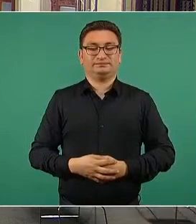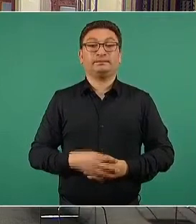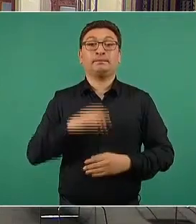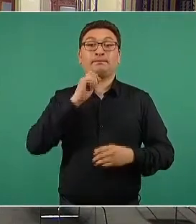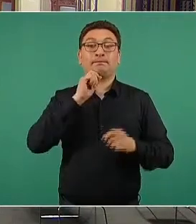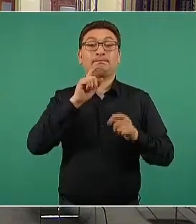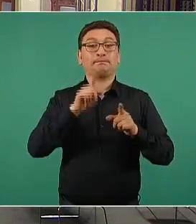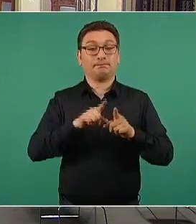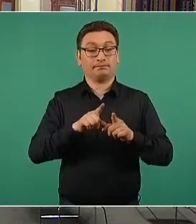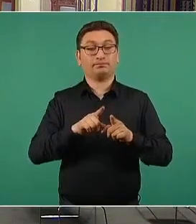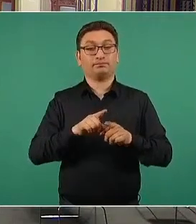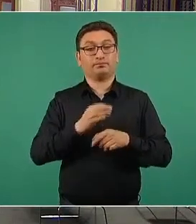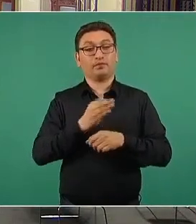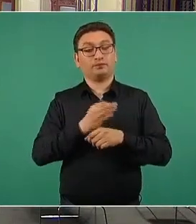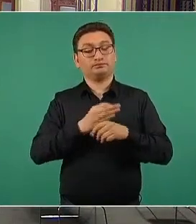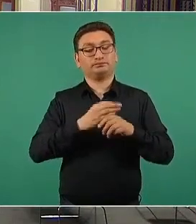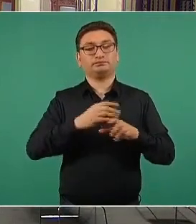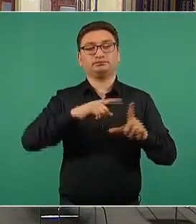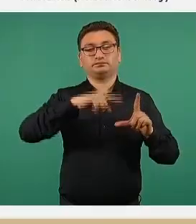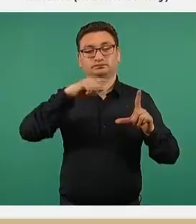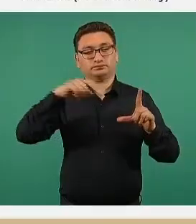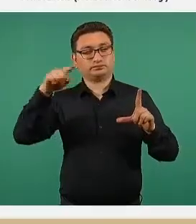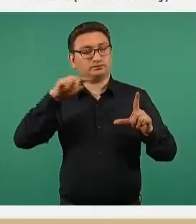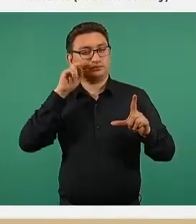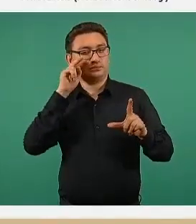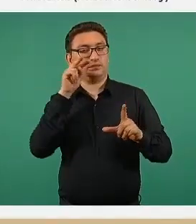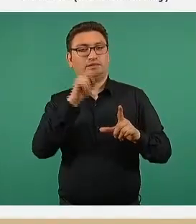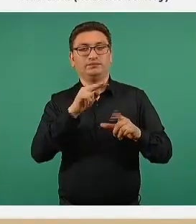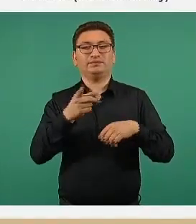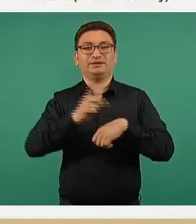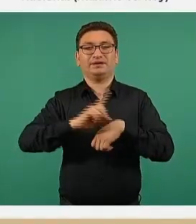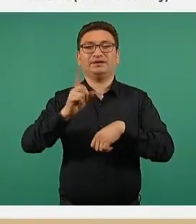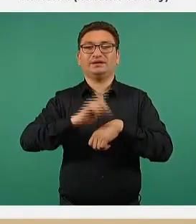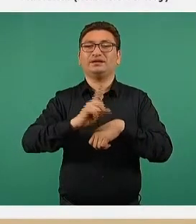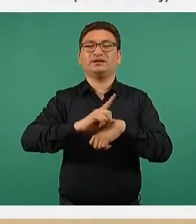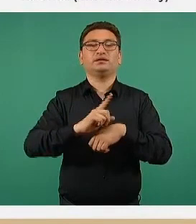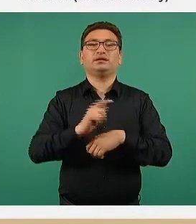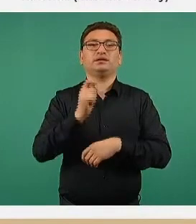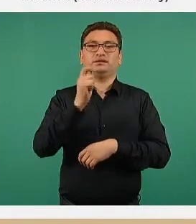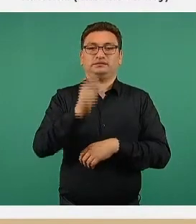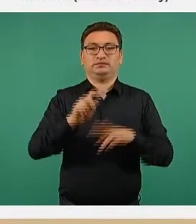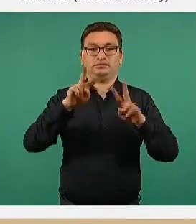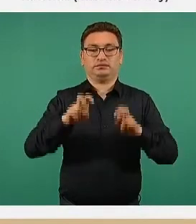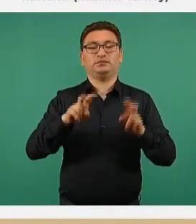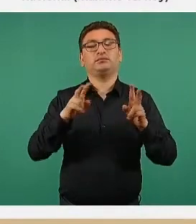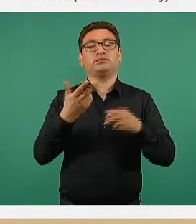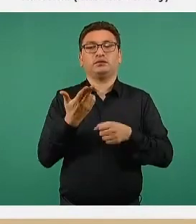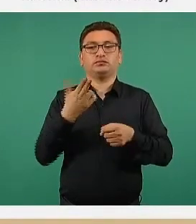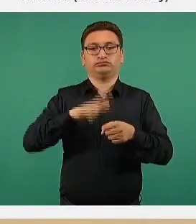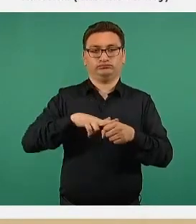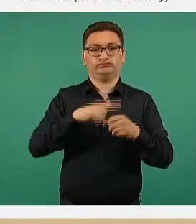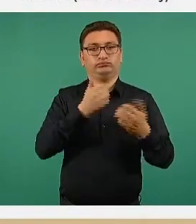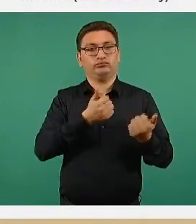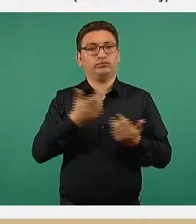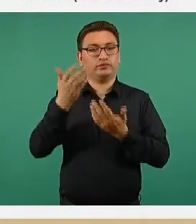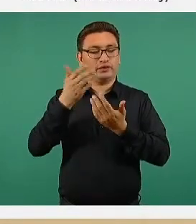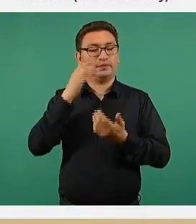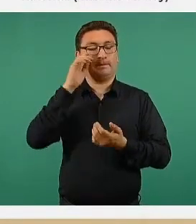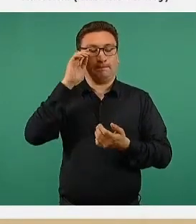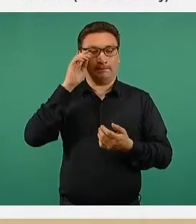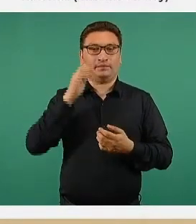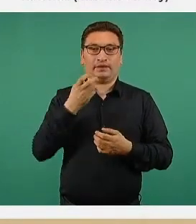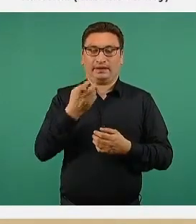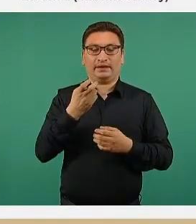También visualizamos en esta gráfica que presentamos de manera diaria la situación de hospitalización, también